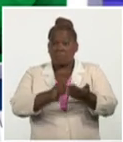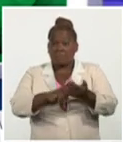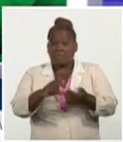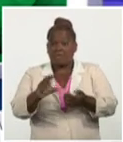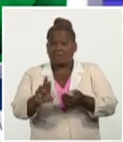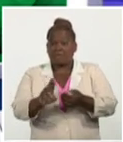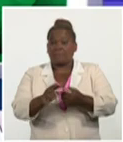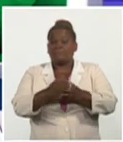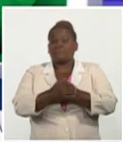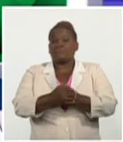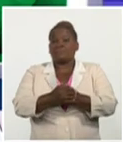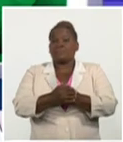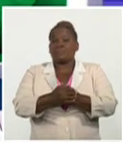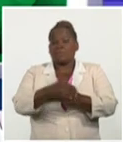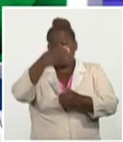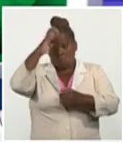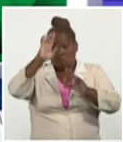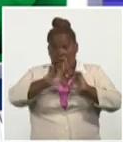esta forma, Cuba